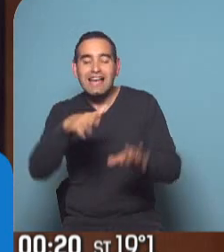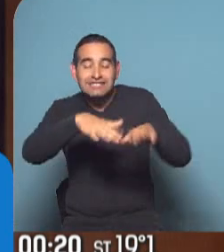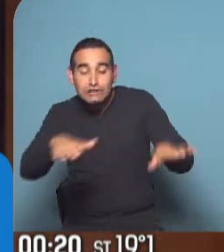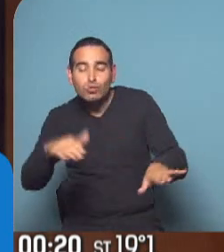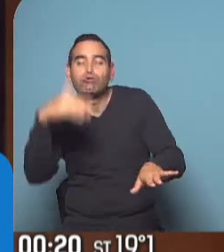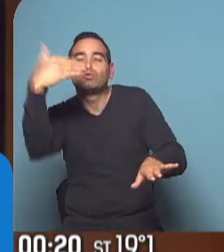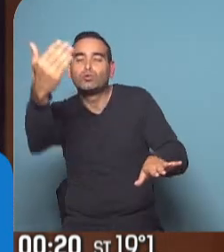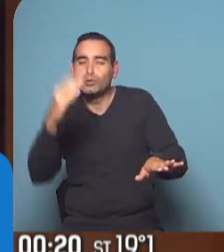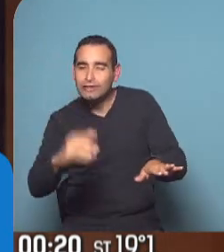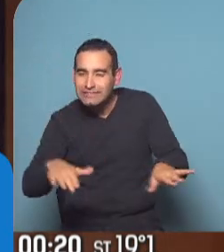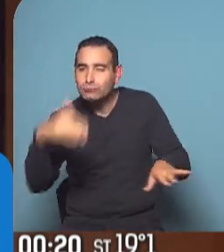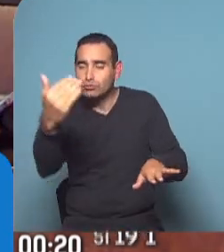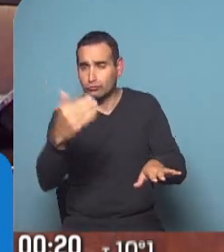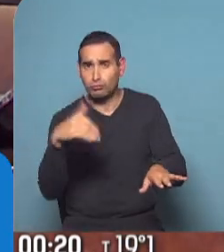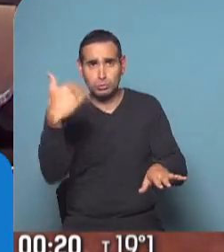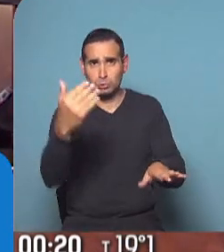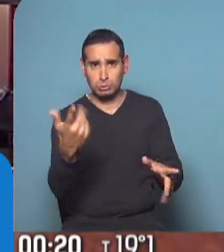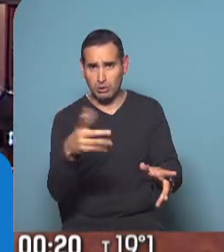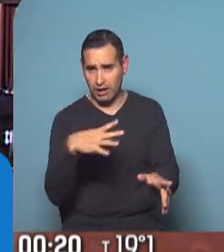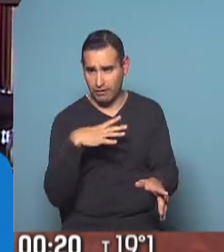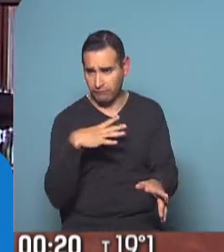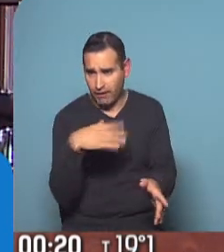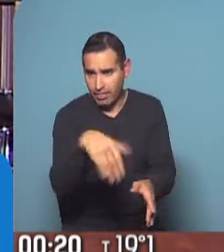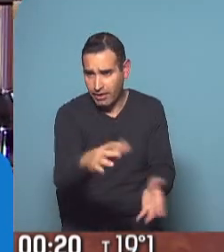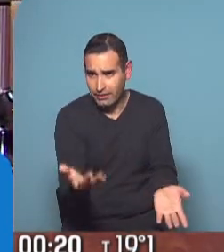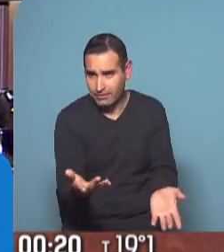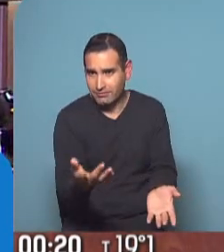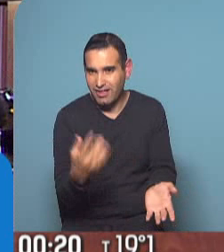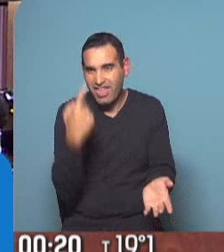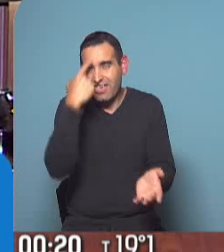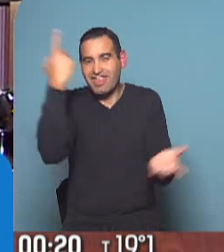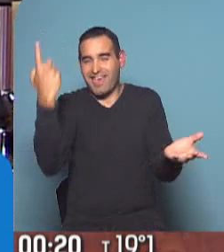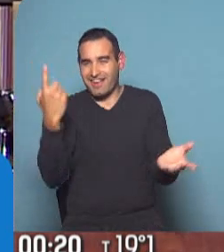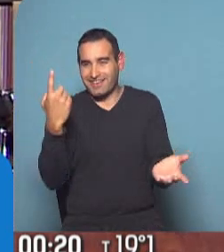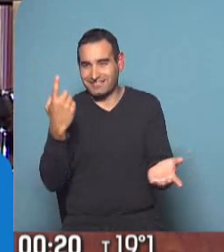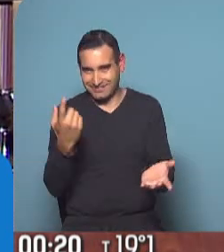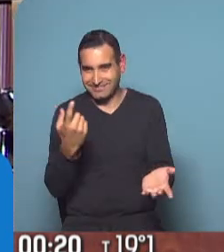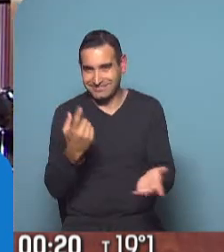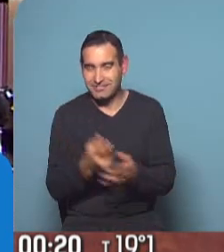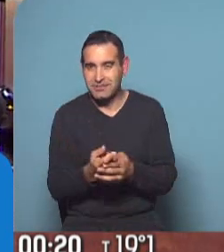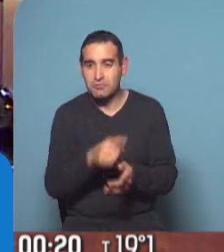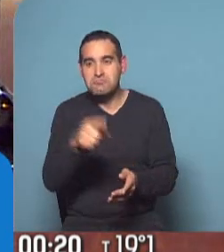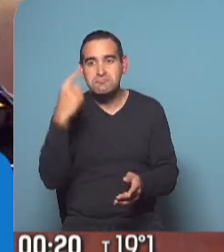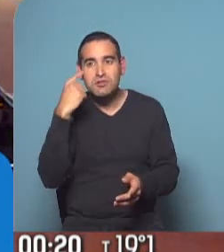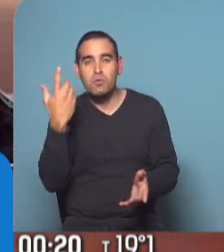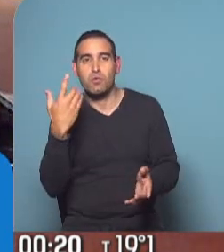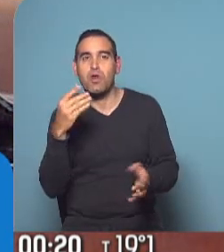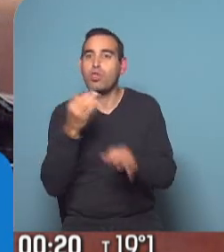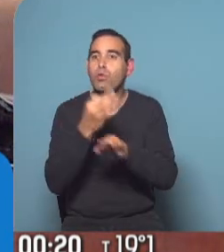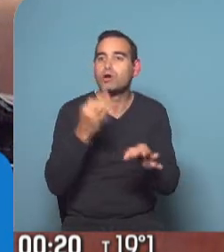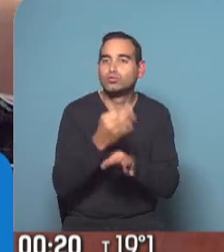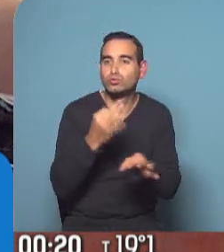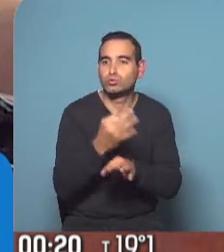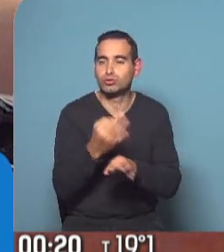nuestro futuro el futuro no existe va a ser una idea por fuera la educación 20 100 20 50